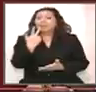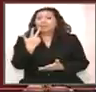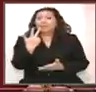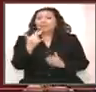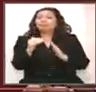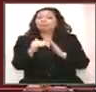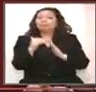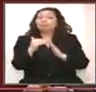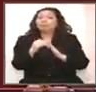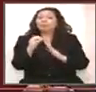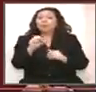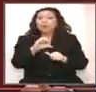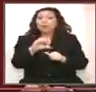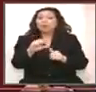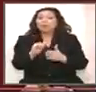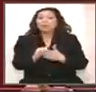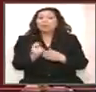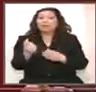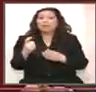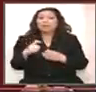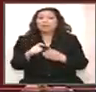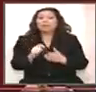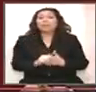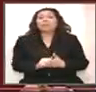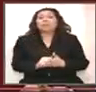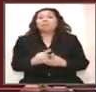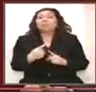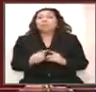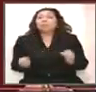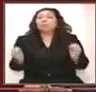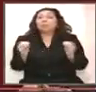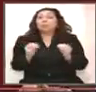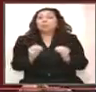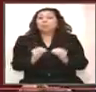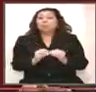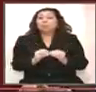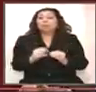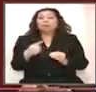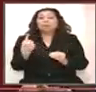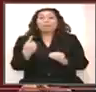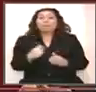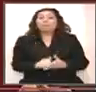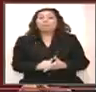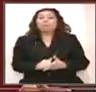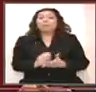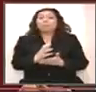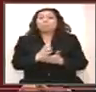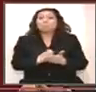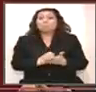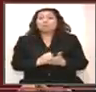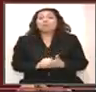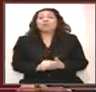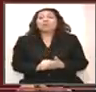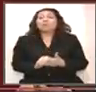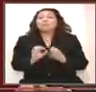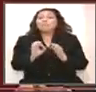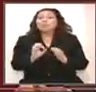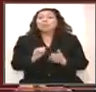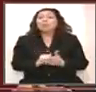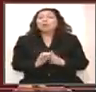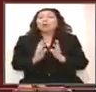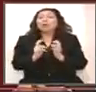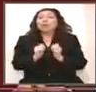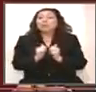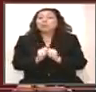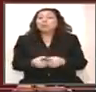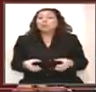grandes lineamientos o ejes de intervención multisectorial. El primero de ellos es la reducción de factores de riesgo